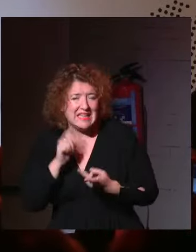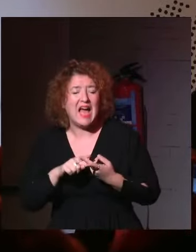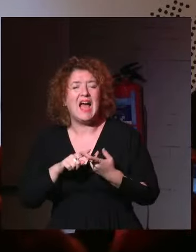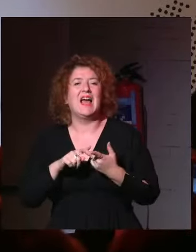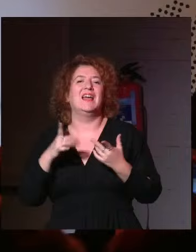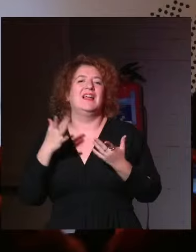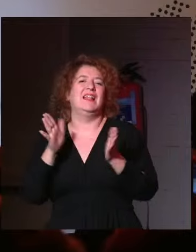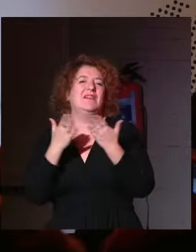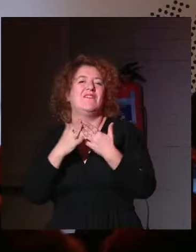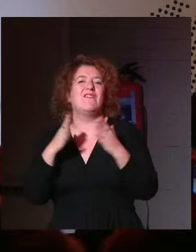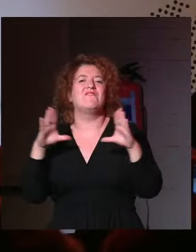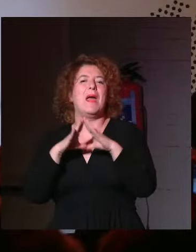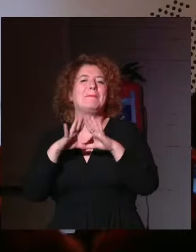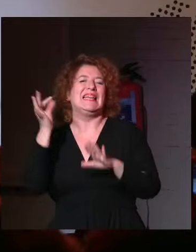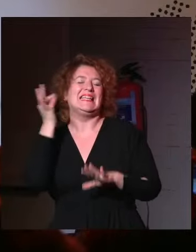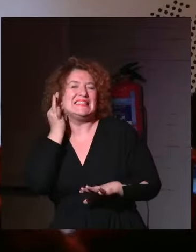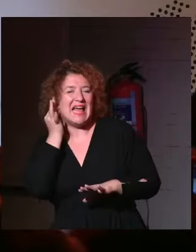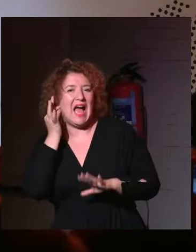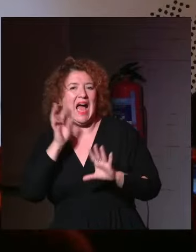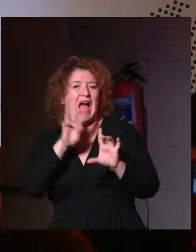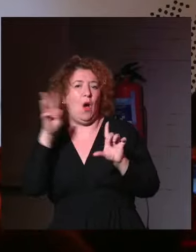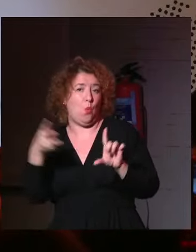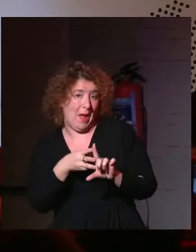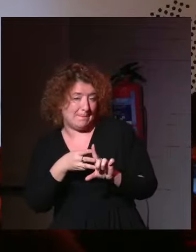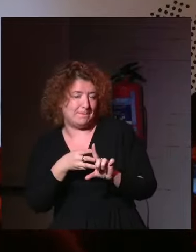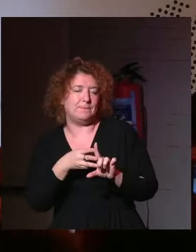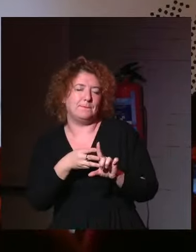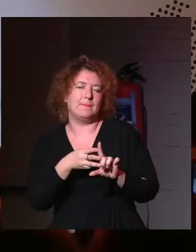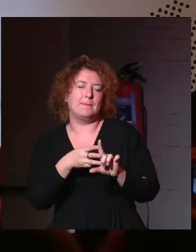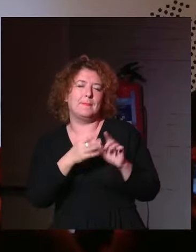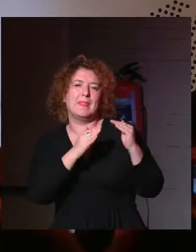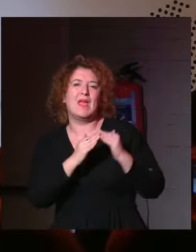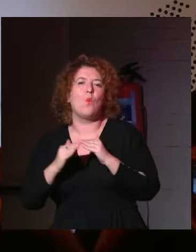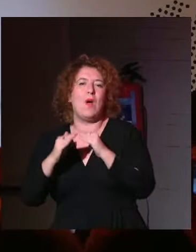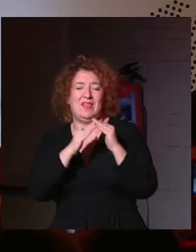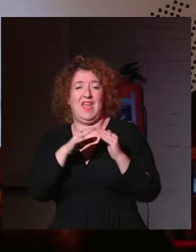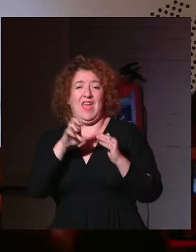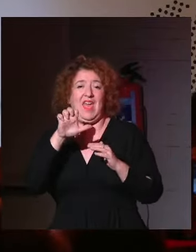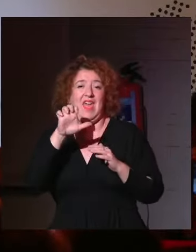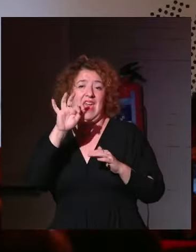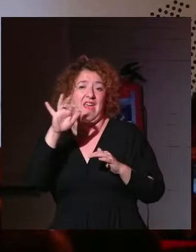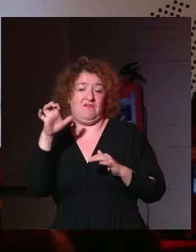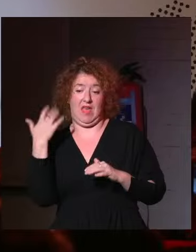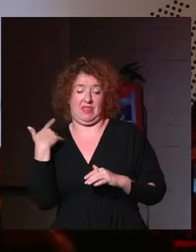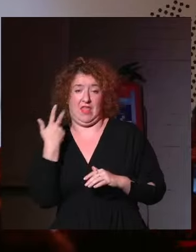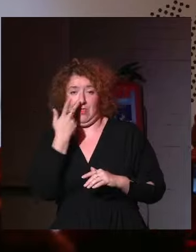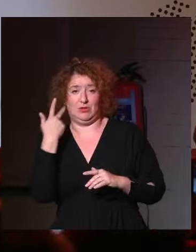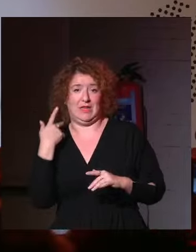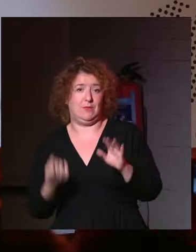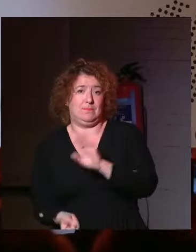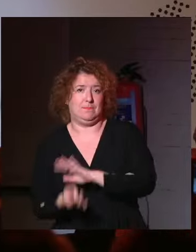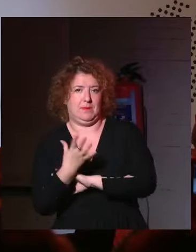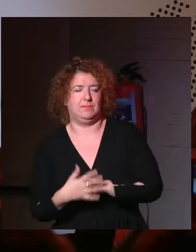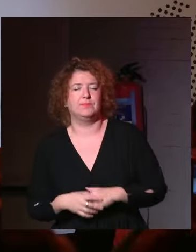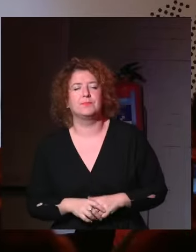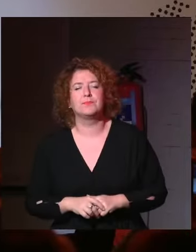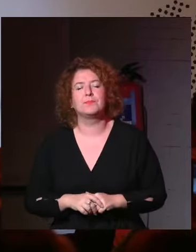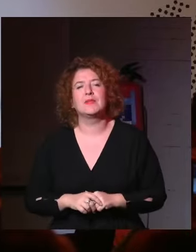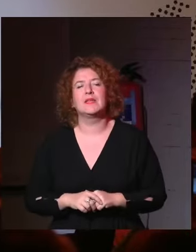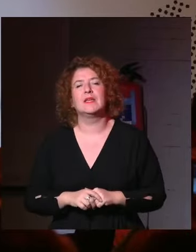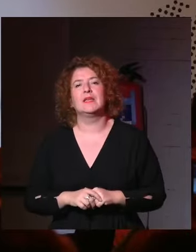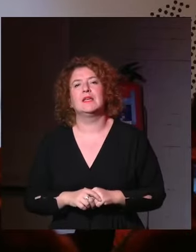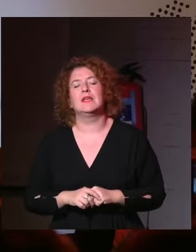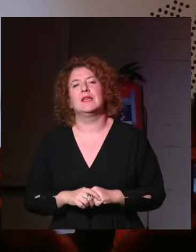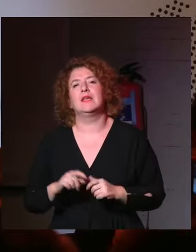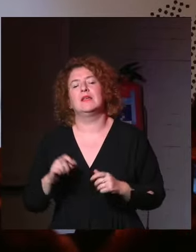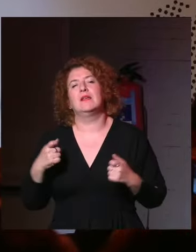feminista que es la web de igualdad de la agencia F creada hace unos años también es coeditora